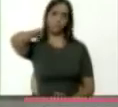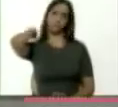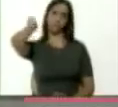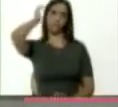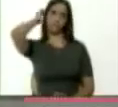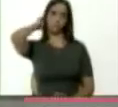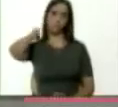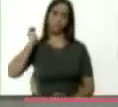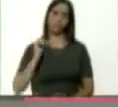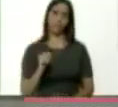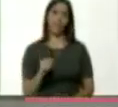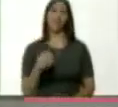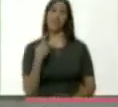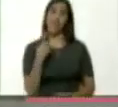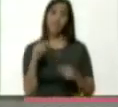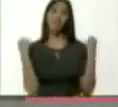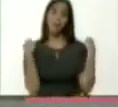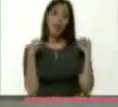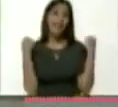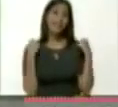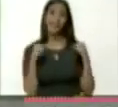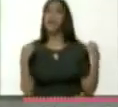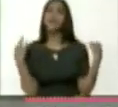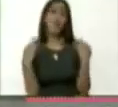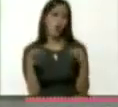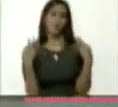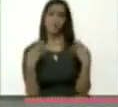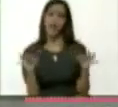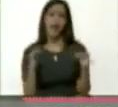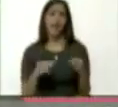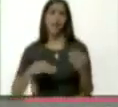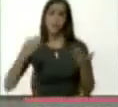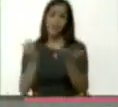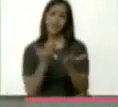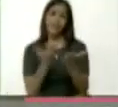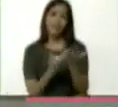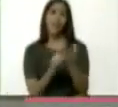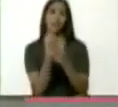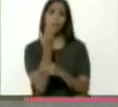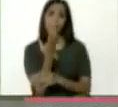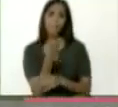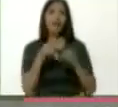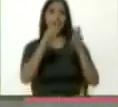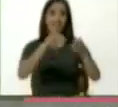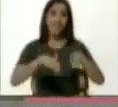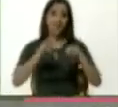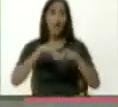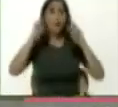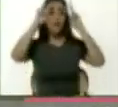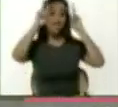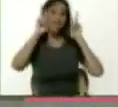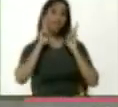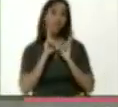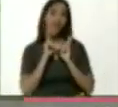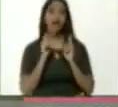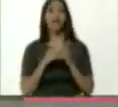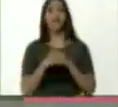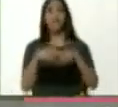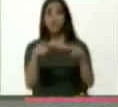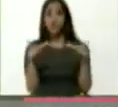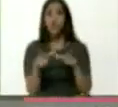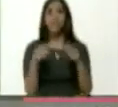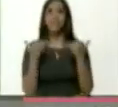Es una práctica que es tradicional para deforestación, para que esto quede para el pastoreo o para limpiar zonas que ya